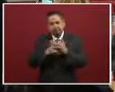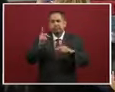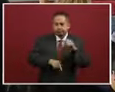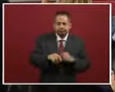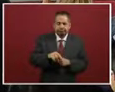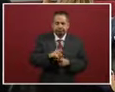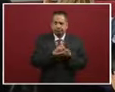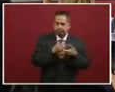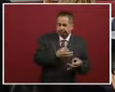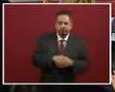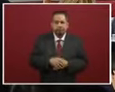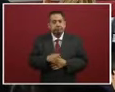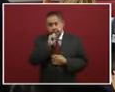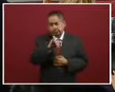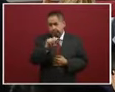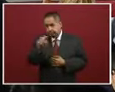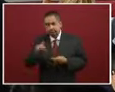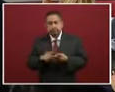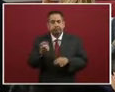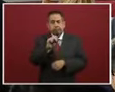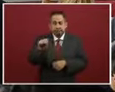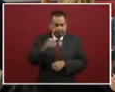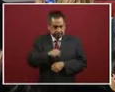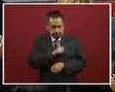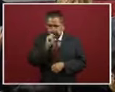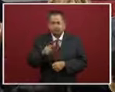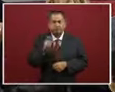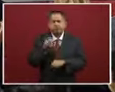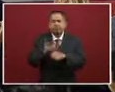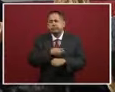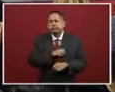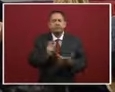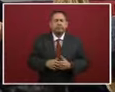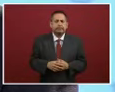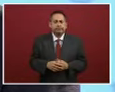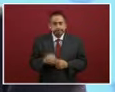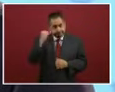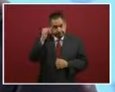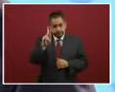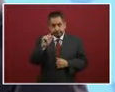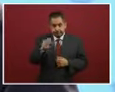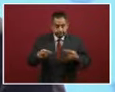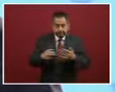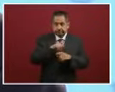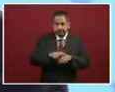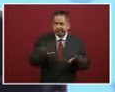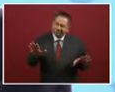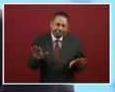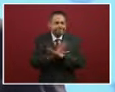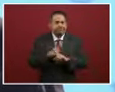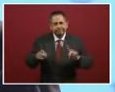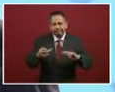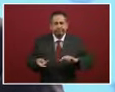Seguro Social, el ISSSTE y la Secretaría de Salud en particular, porque la idea de esta estrategia nacional es cambiar completamente la